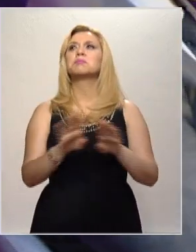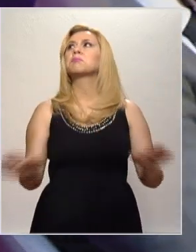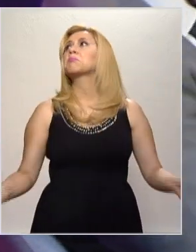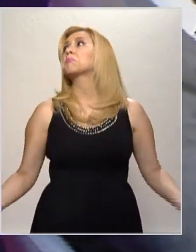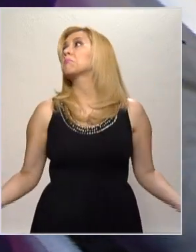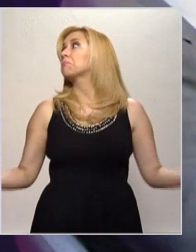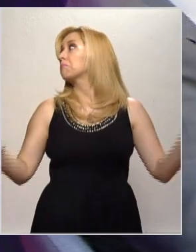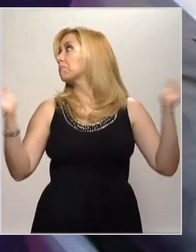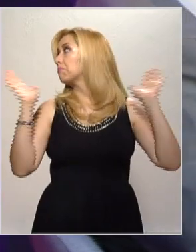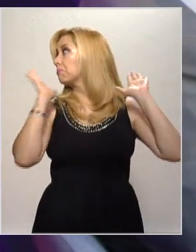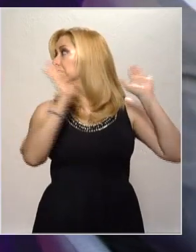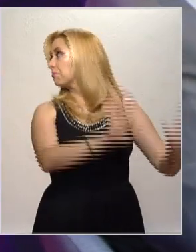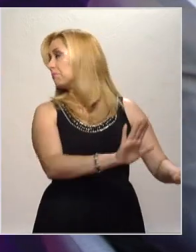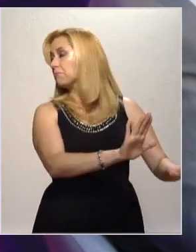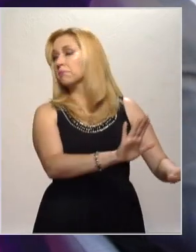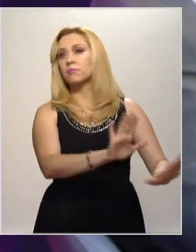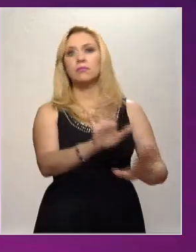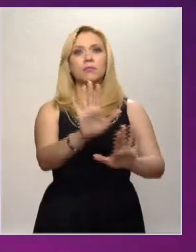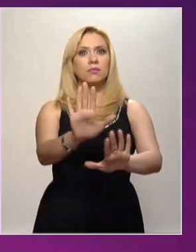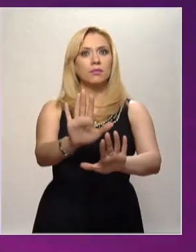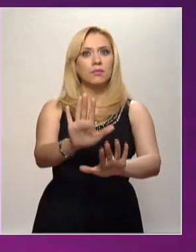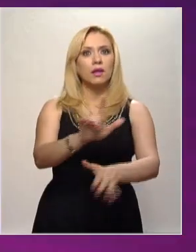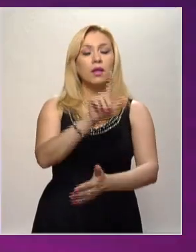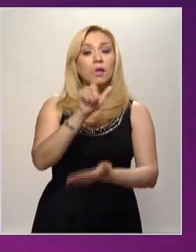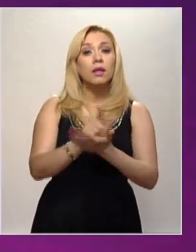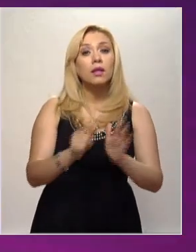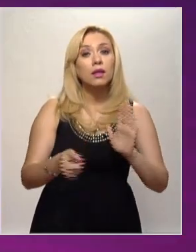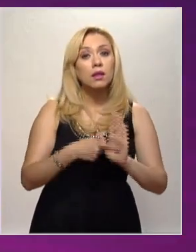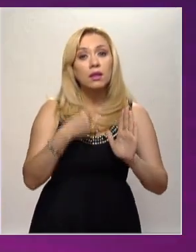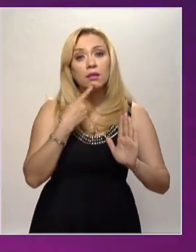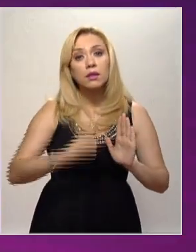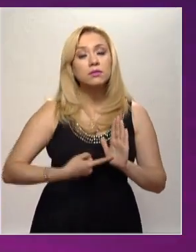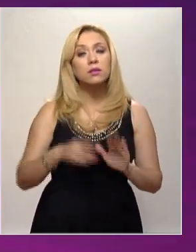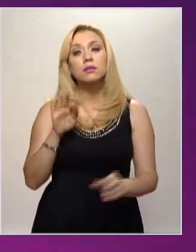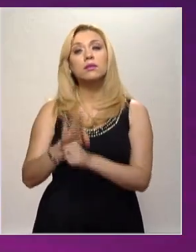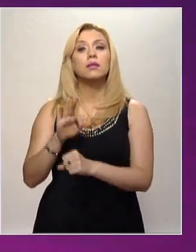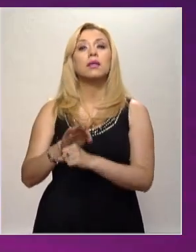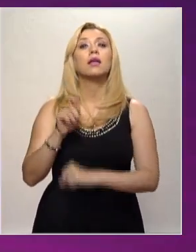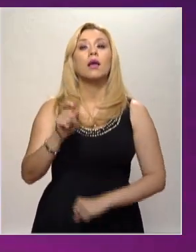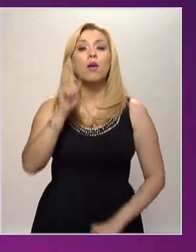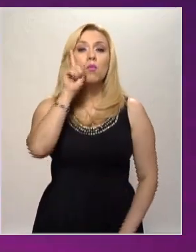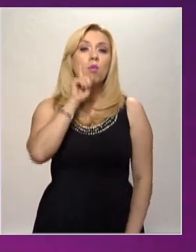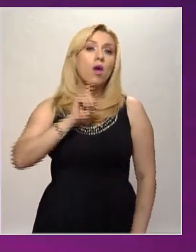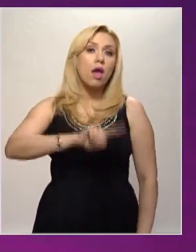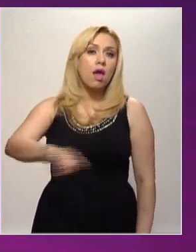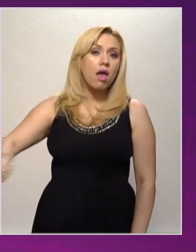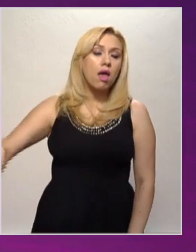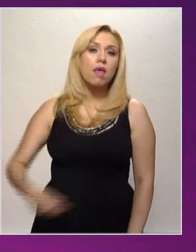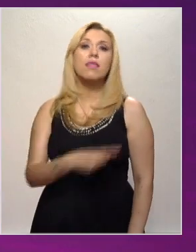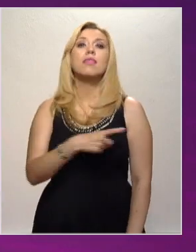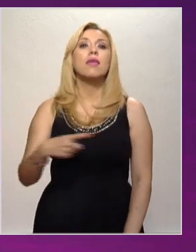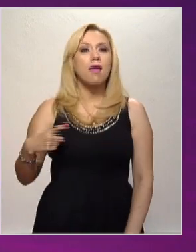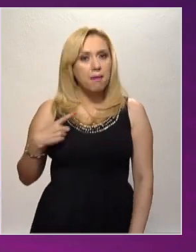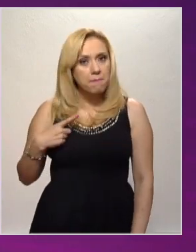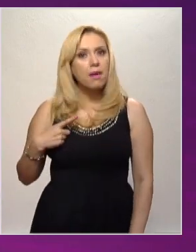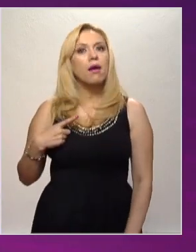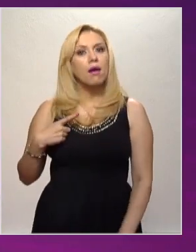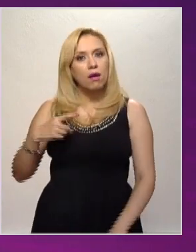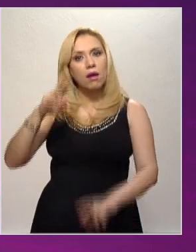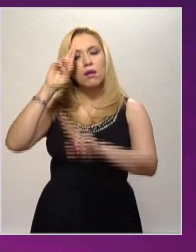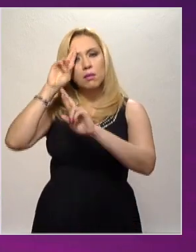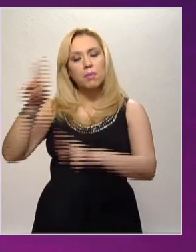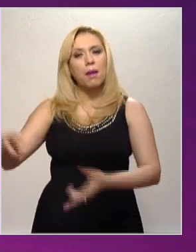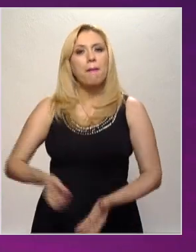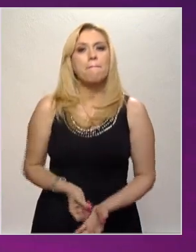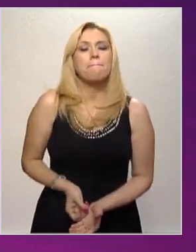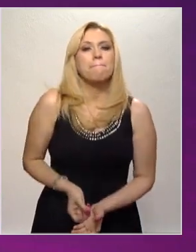por lo general en la sociedad. Por ejemplo, acá la ley, lo principal que protege es que las mujeres tengan acceso a un parto que sea